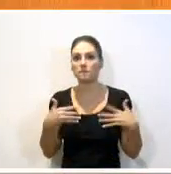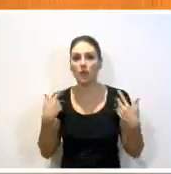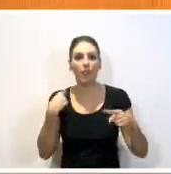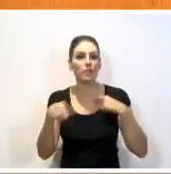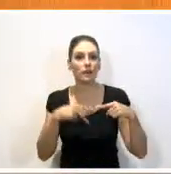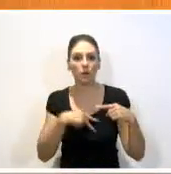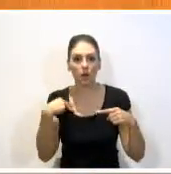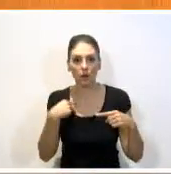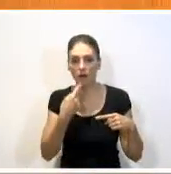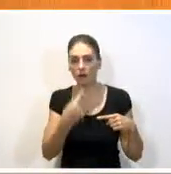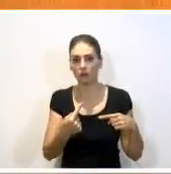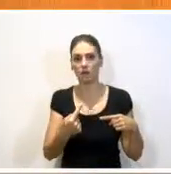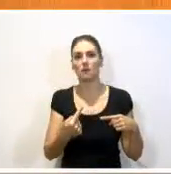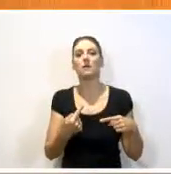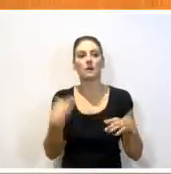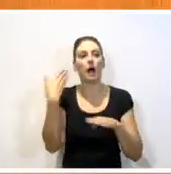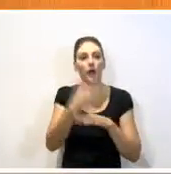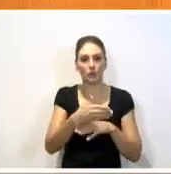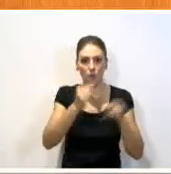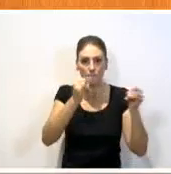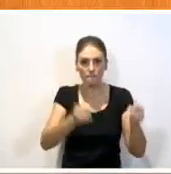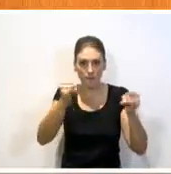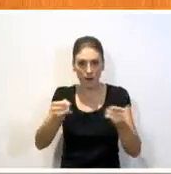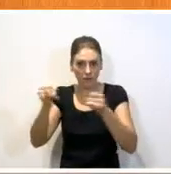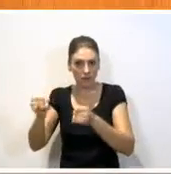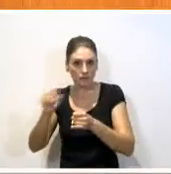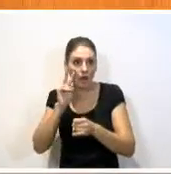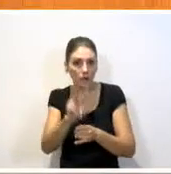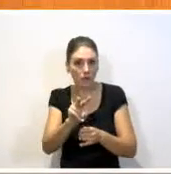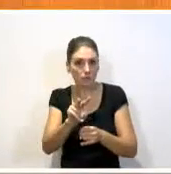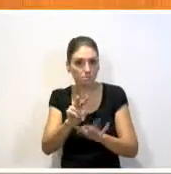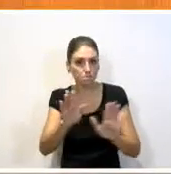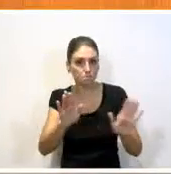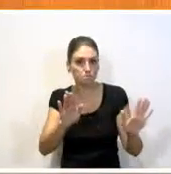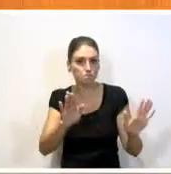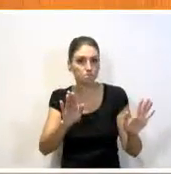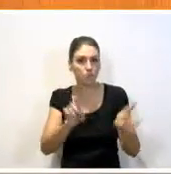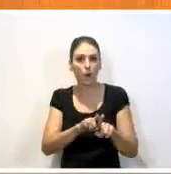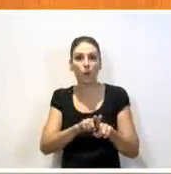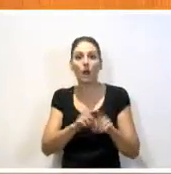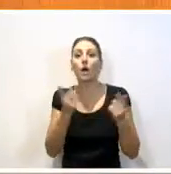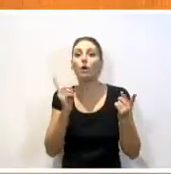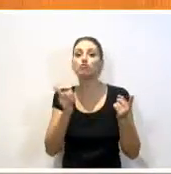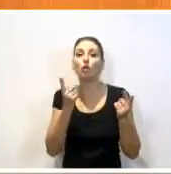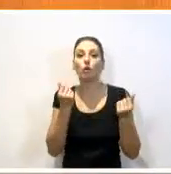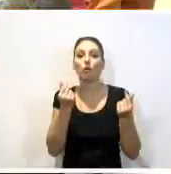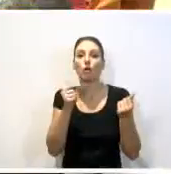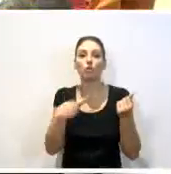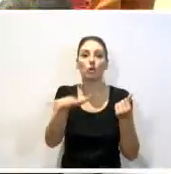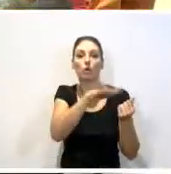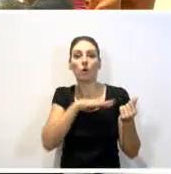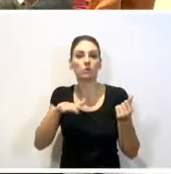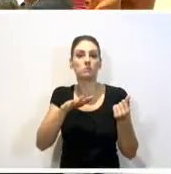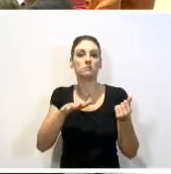general, creo que ha dicho usted, que es la que ha ido a las paradas, pero igual cuando fue a las paradas fue a las de Logroño solo. Y